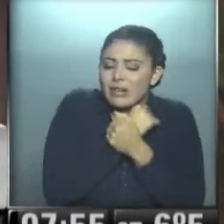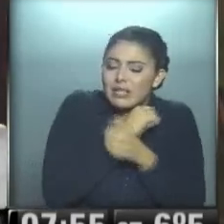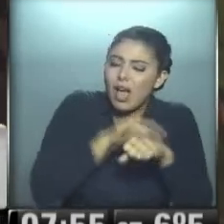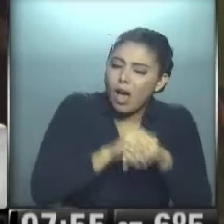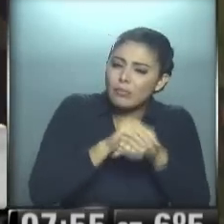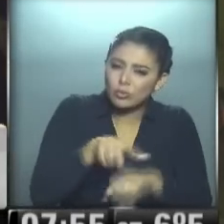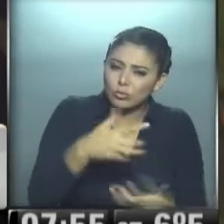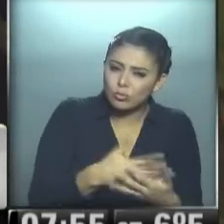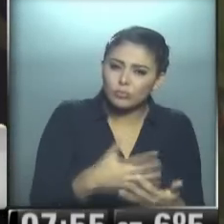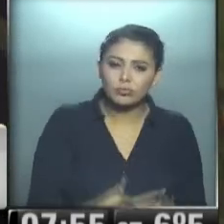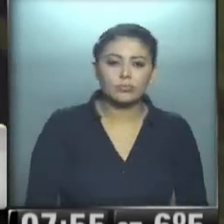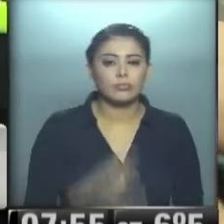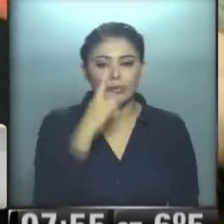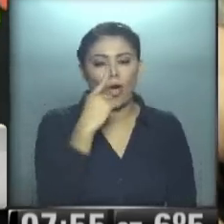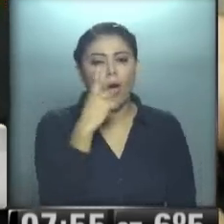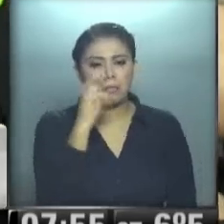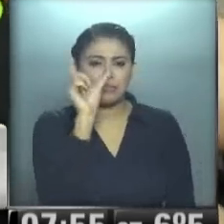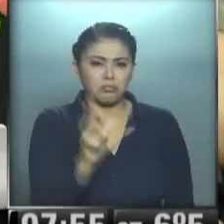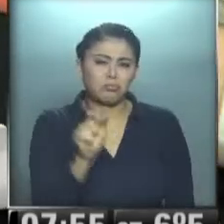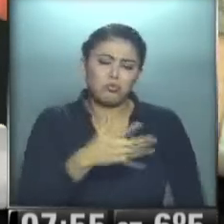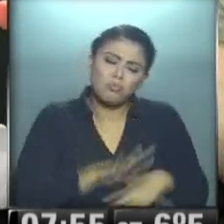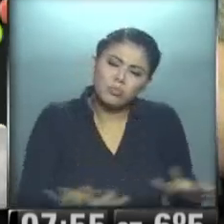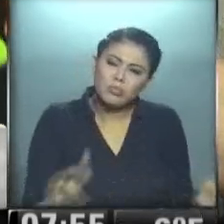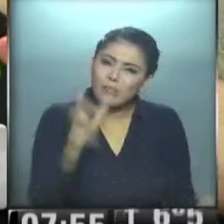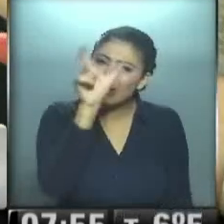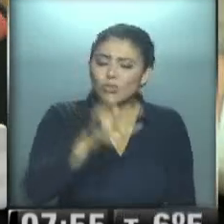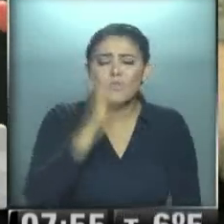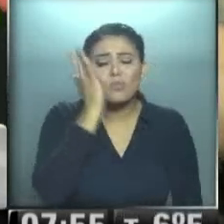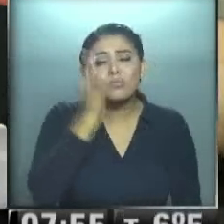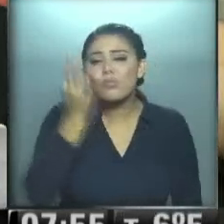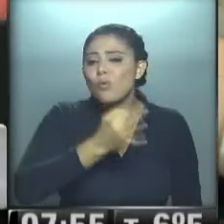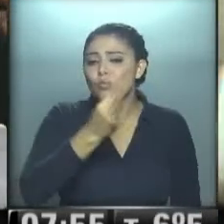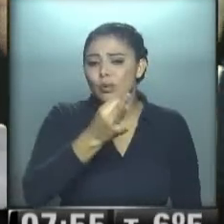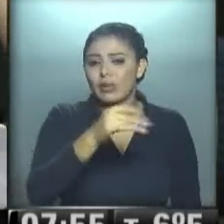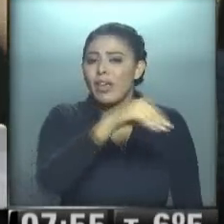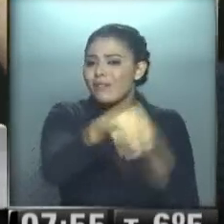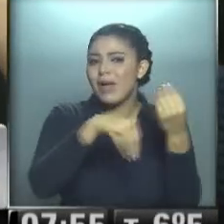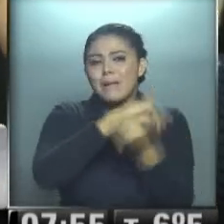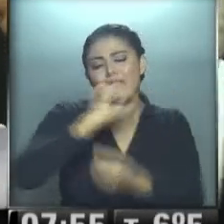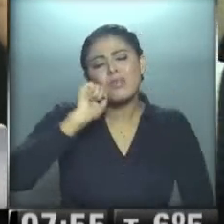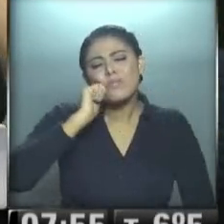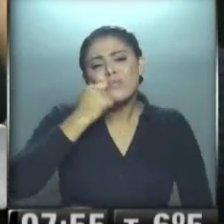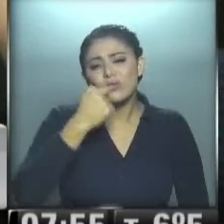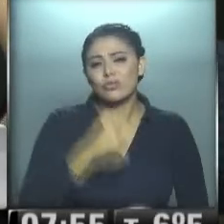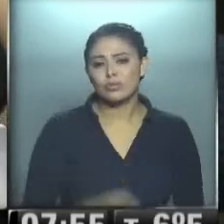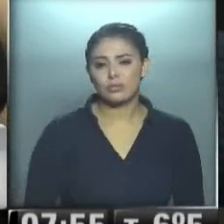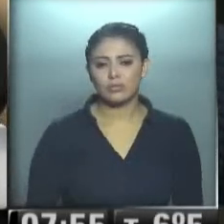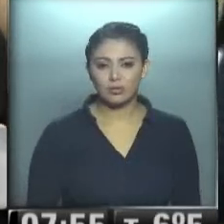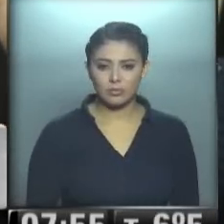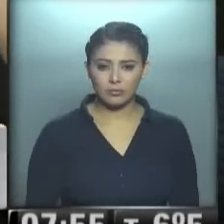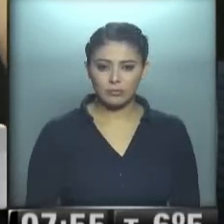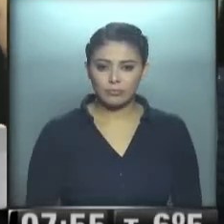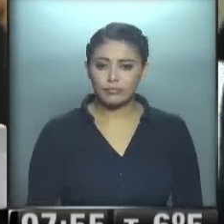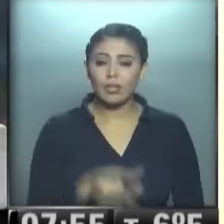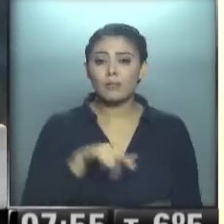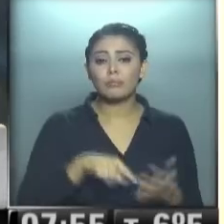momento. Es un tipo común, un gran tipo, y ha conformado una familia hermosísima, bueno, que ha tenido